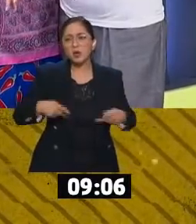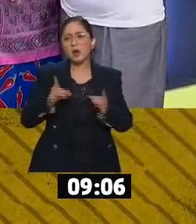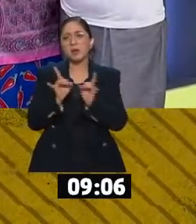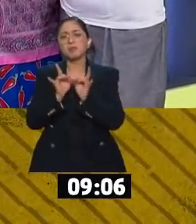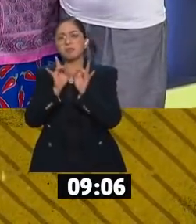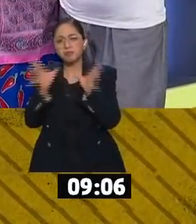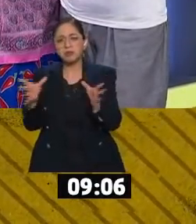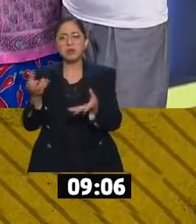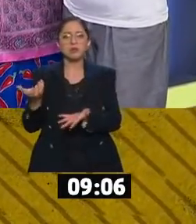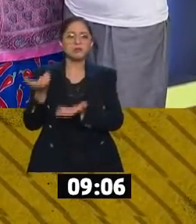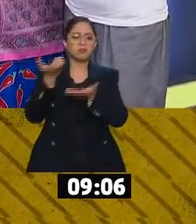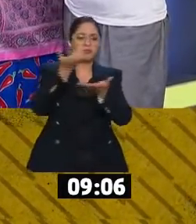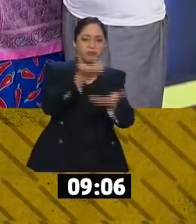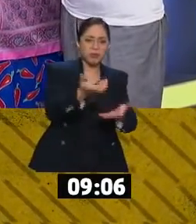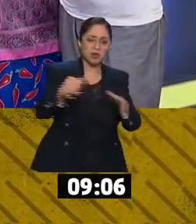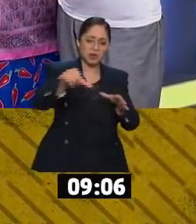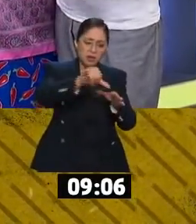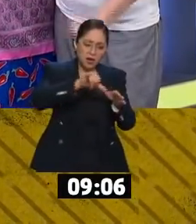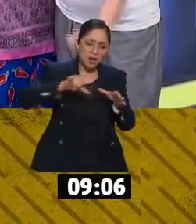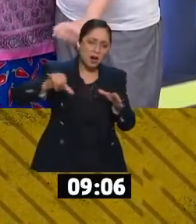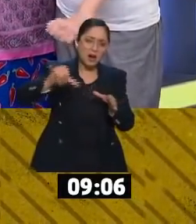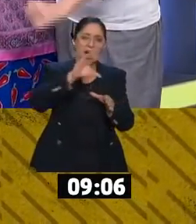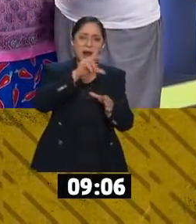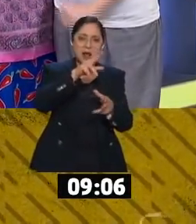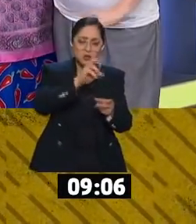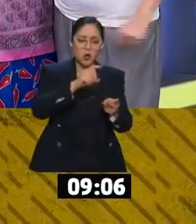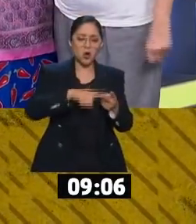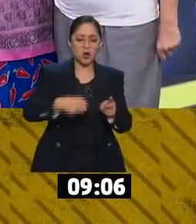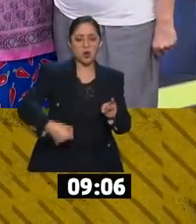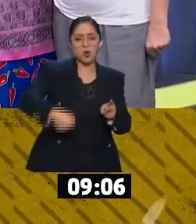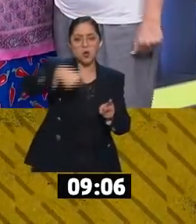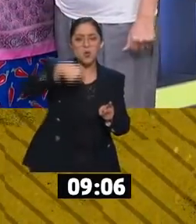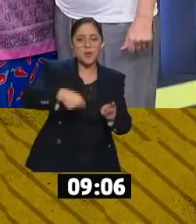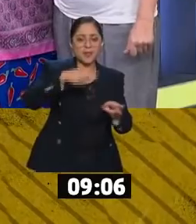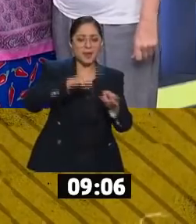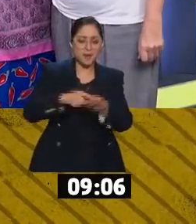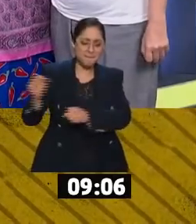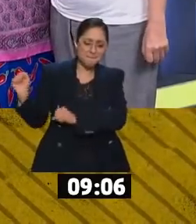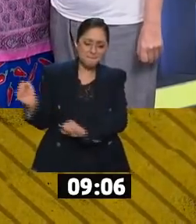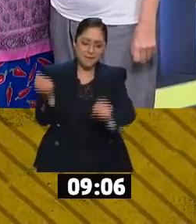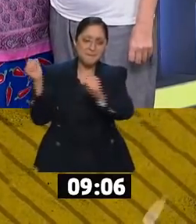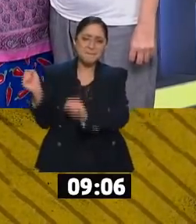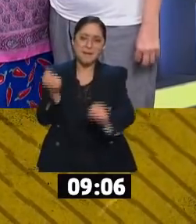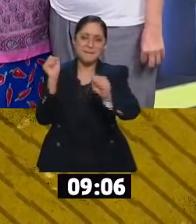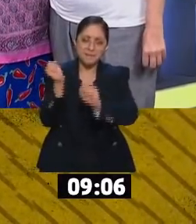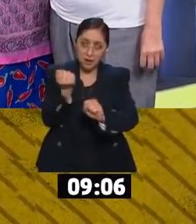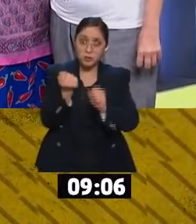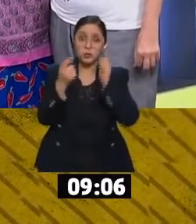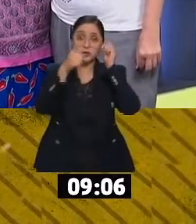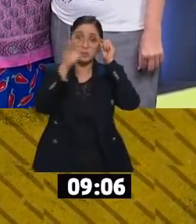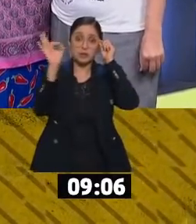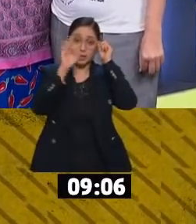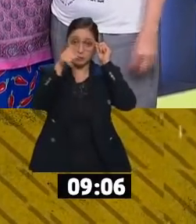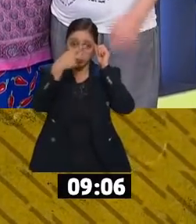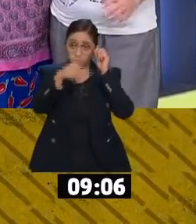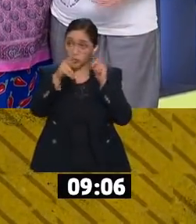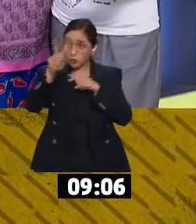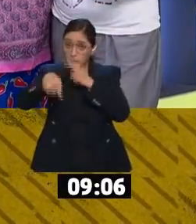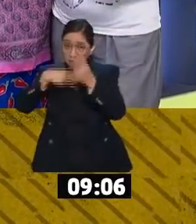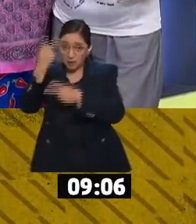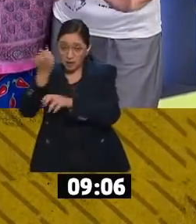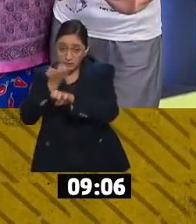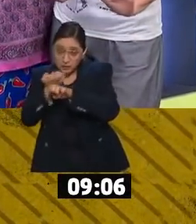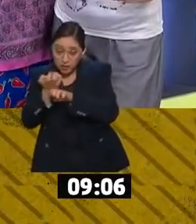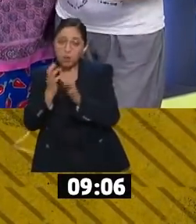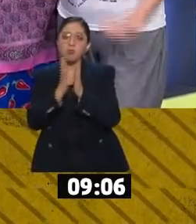su kit, sí. Clarasol, escobeta y una dale, escoba. y vámonos. Y órale. Si usted anda por el estado, pues cuídese